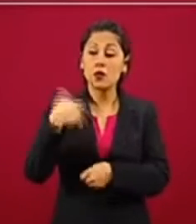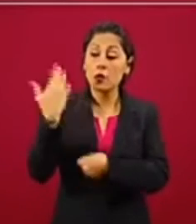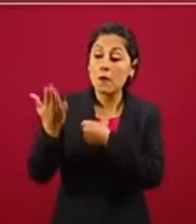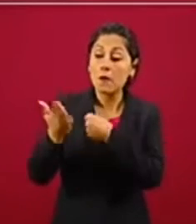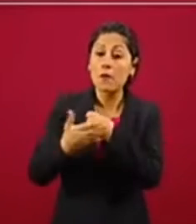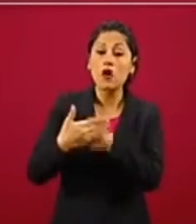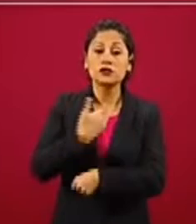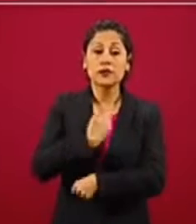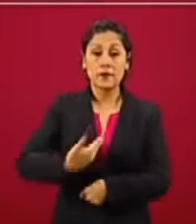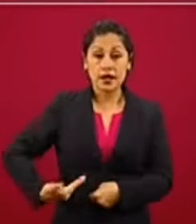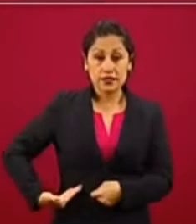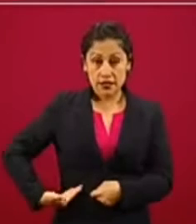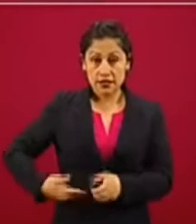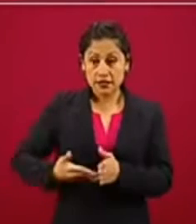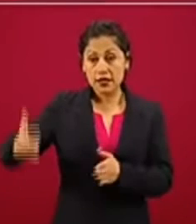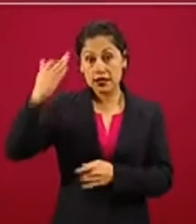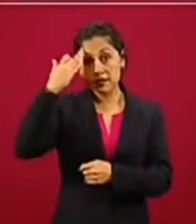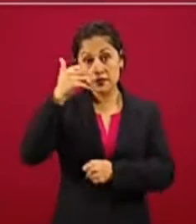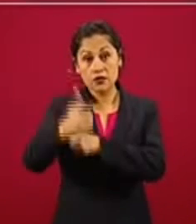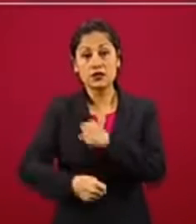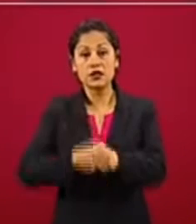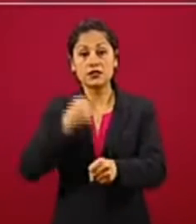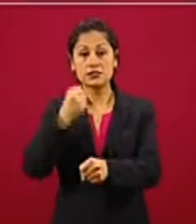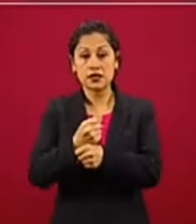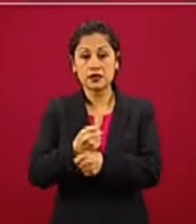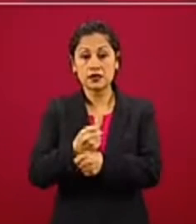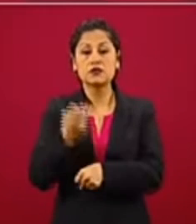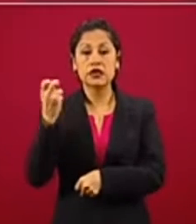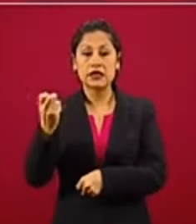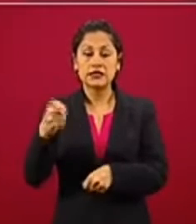siguiente sí van a tener un problema gravísimo.